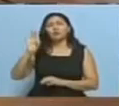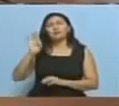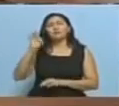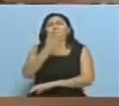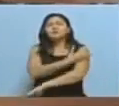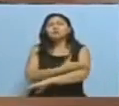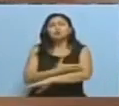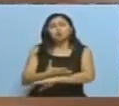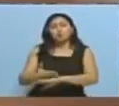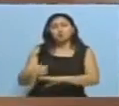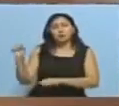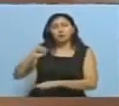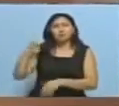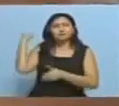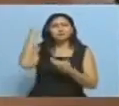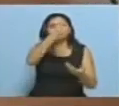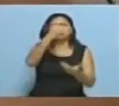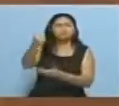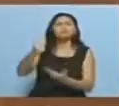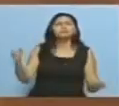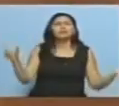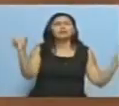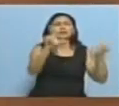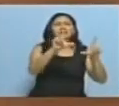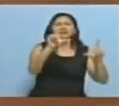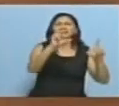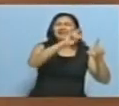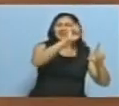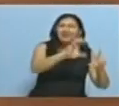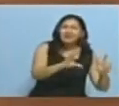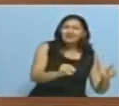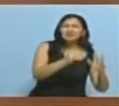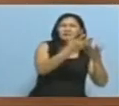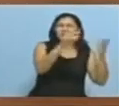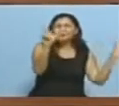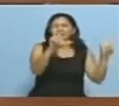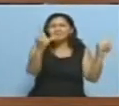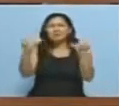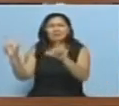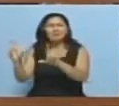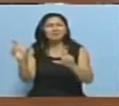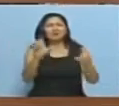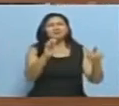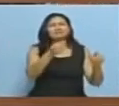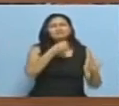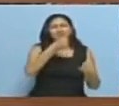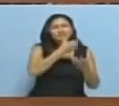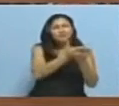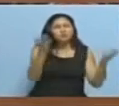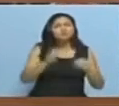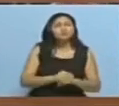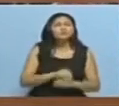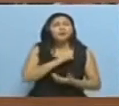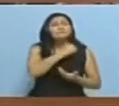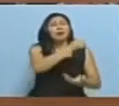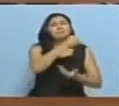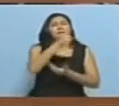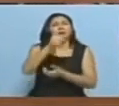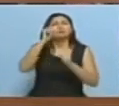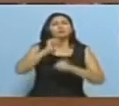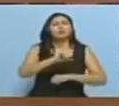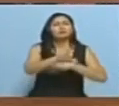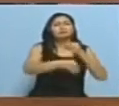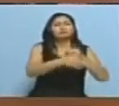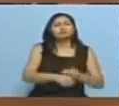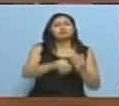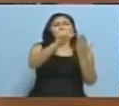serán entregados a canales regionales. A estos canales, para que ellos fortalezcan su parrilla,